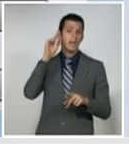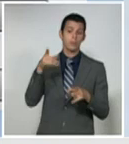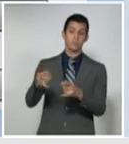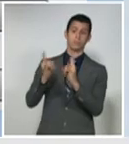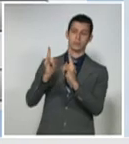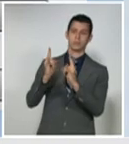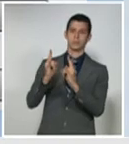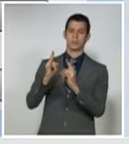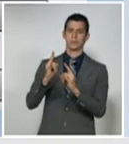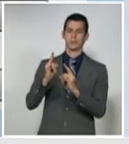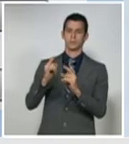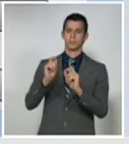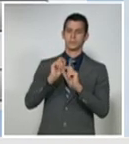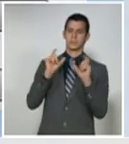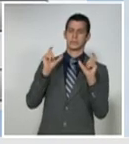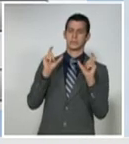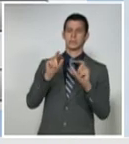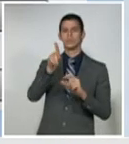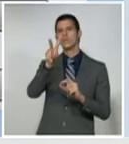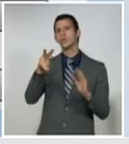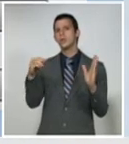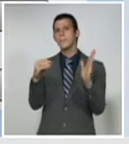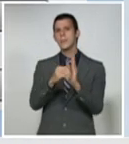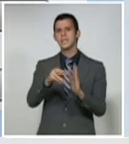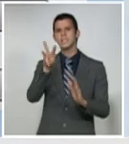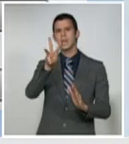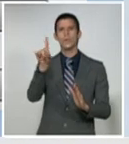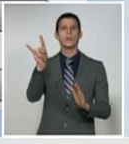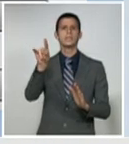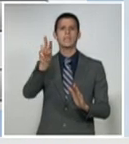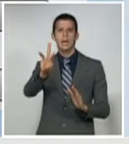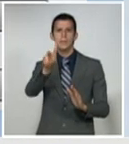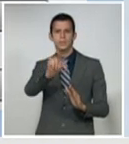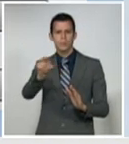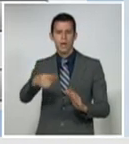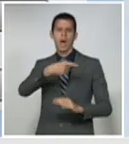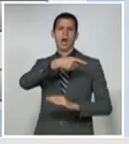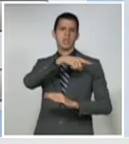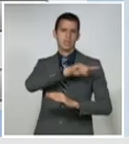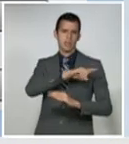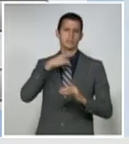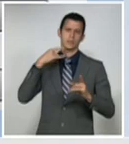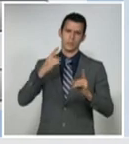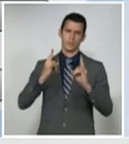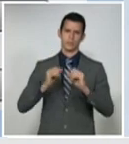12.393. Veíamos con preocupación cuando decíamos no 10.000, pero es que ya vamos por